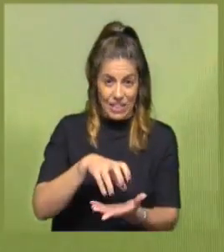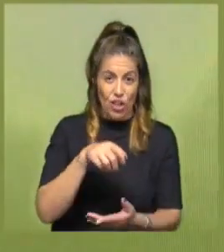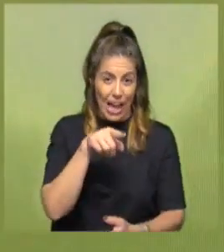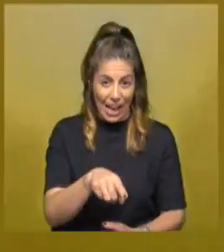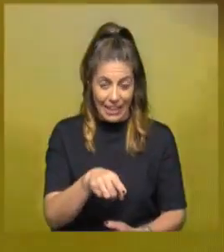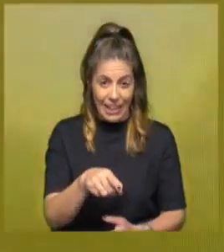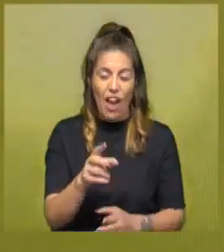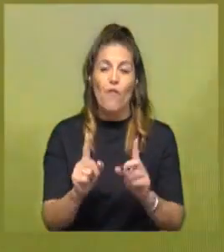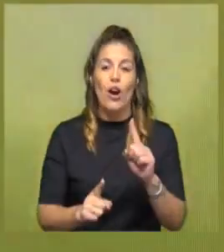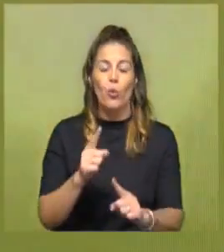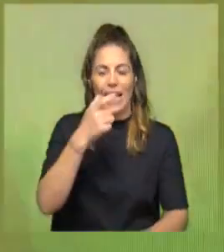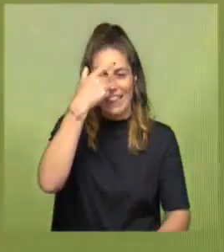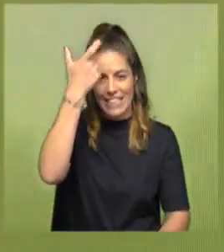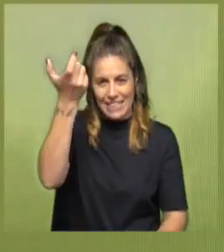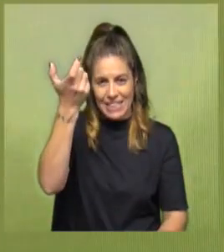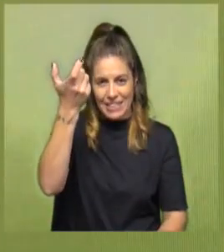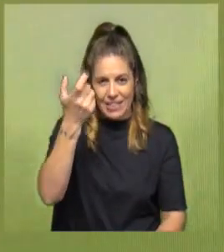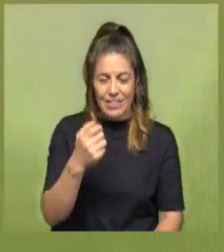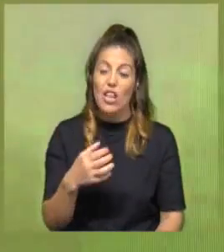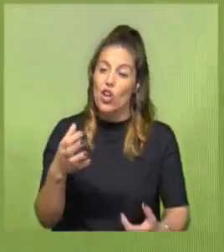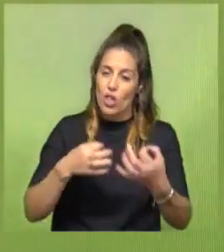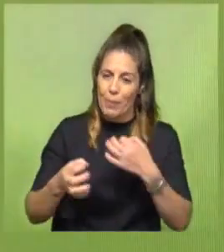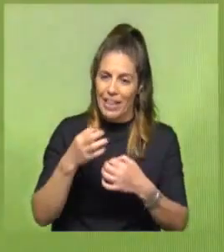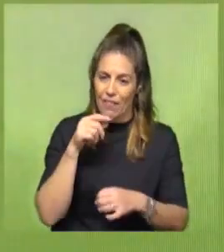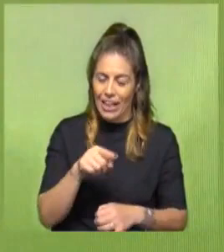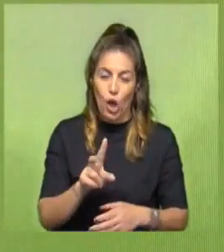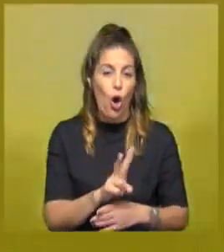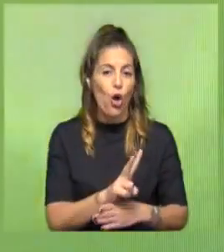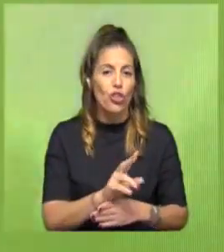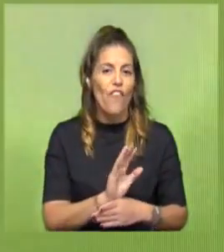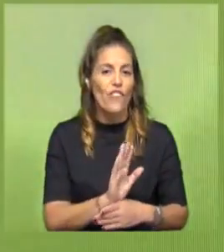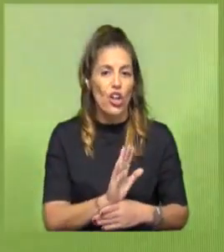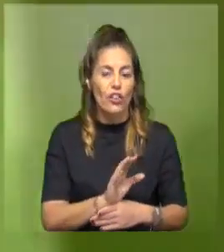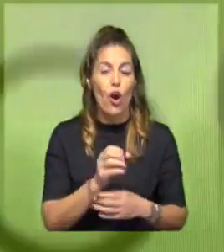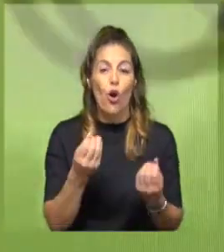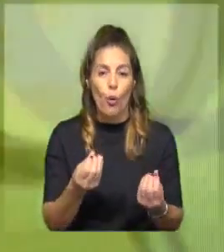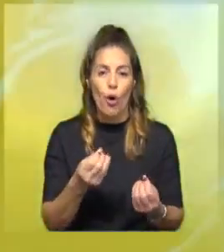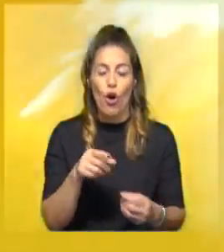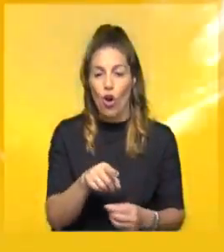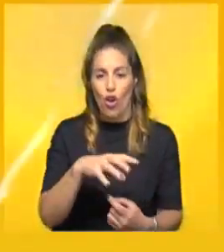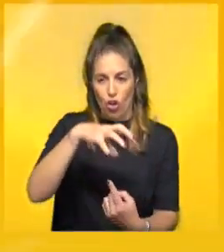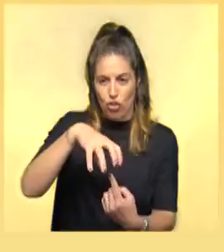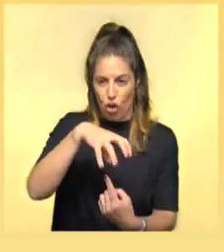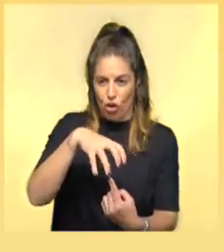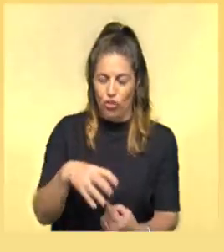en Facultad de Ciencias, y nos explicaba esto, control biológico a través de hongos.